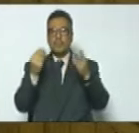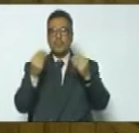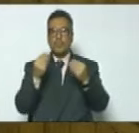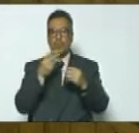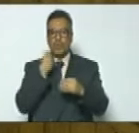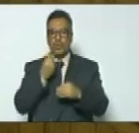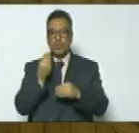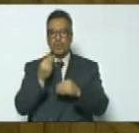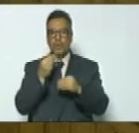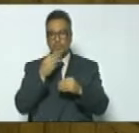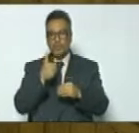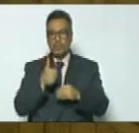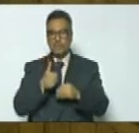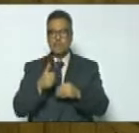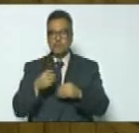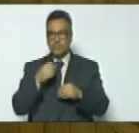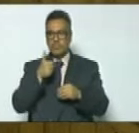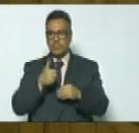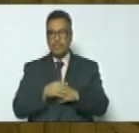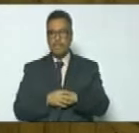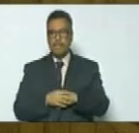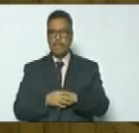Talento de sobra.